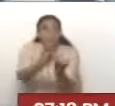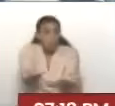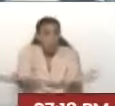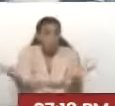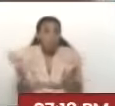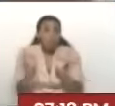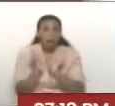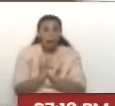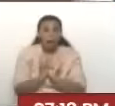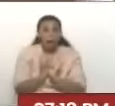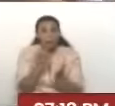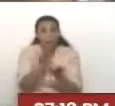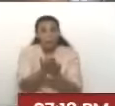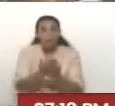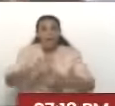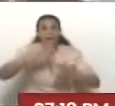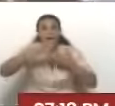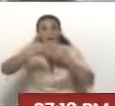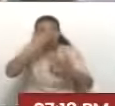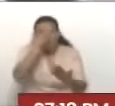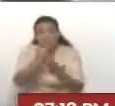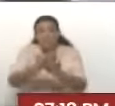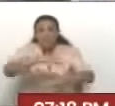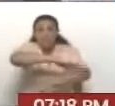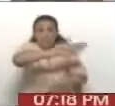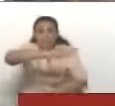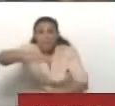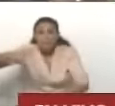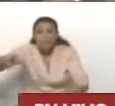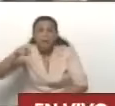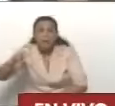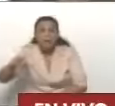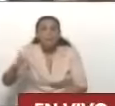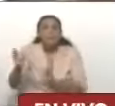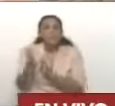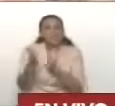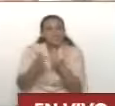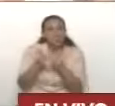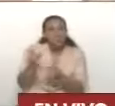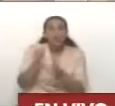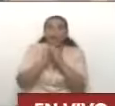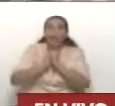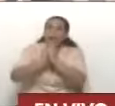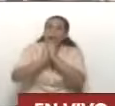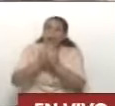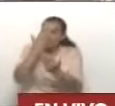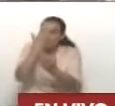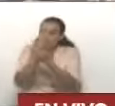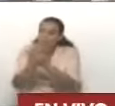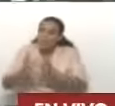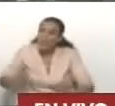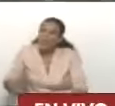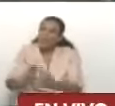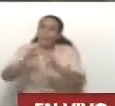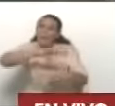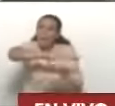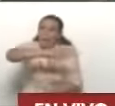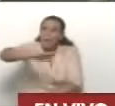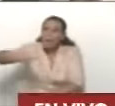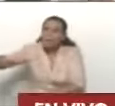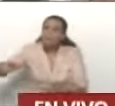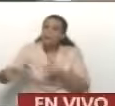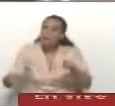vámonos al frente del mar, porque a nuestro Señor Jesucristo le gustaba orar y hacer sus encuentros frente al mar,